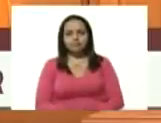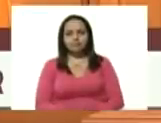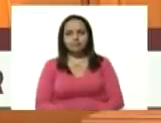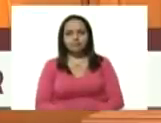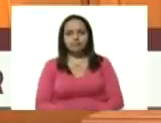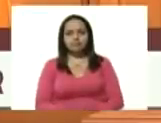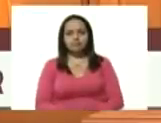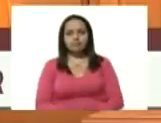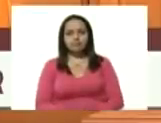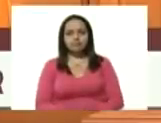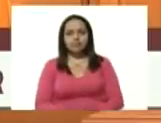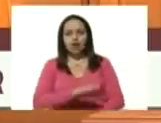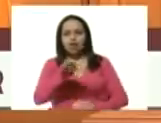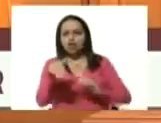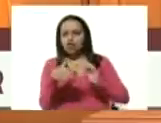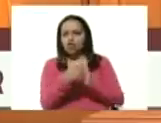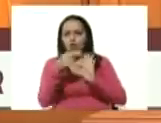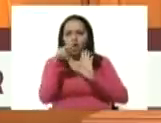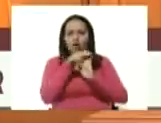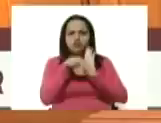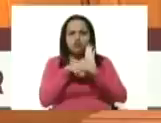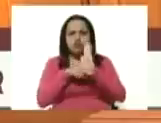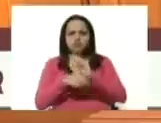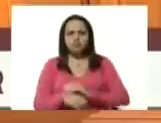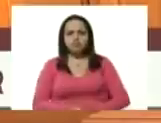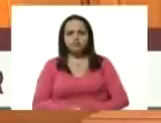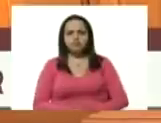Y todas las medidas que hemos